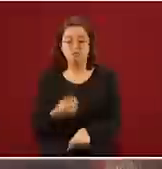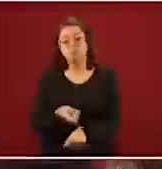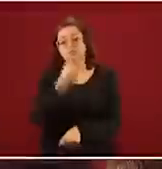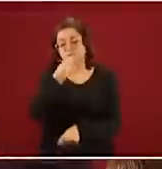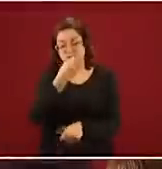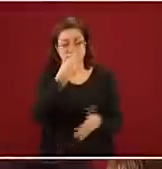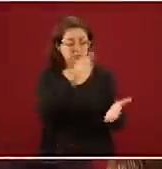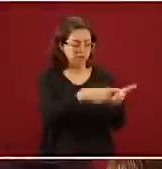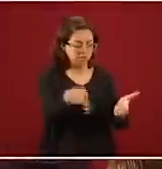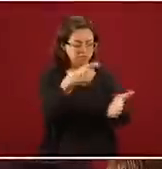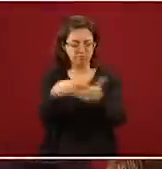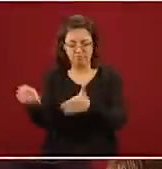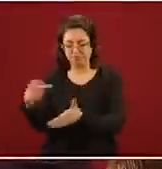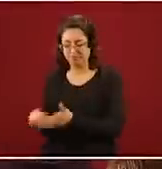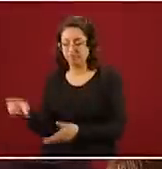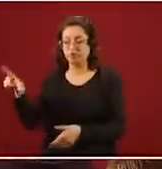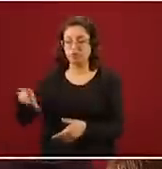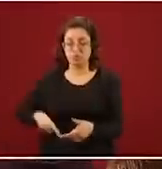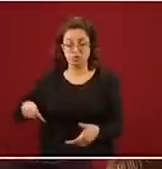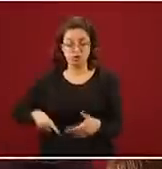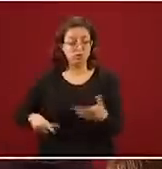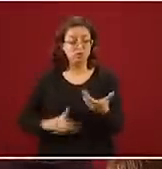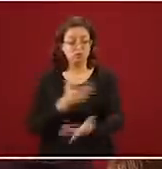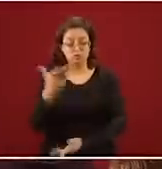servicios subrogados que vamos a